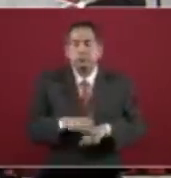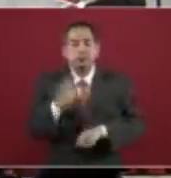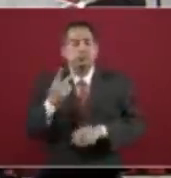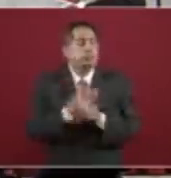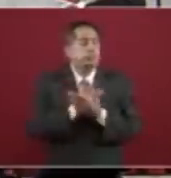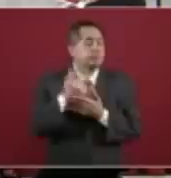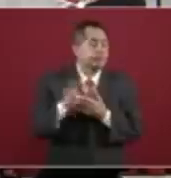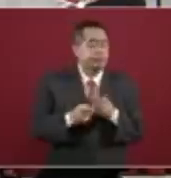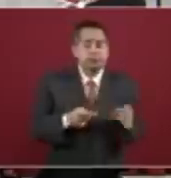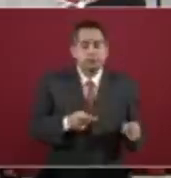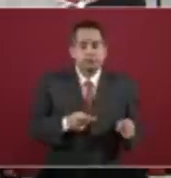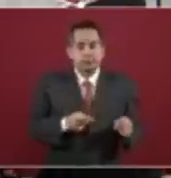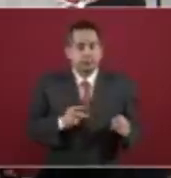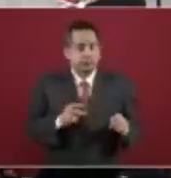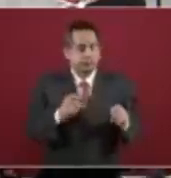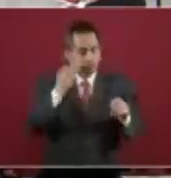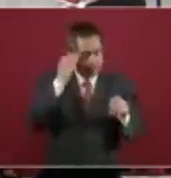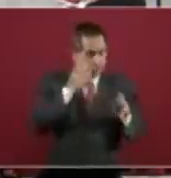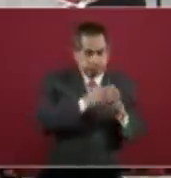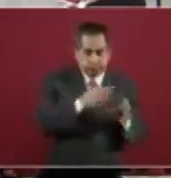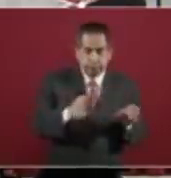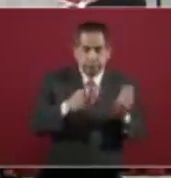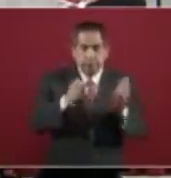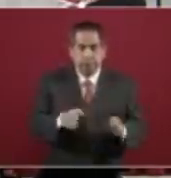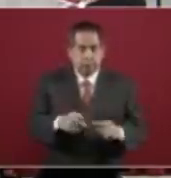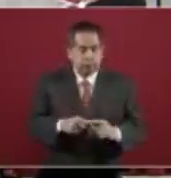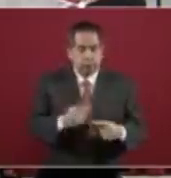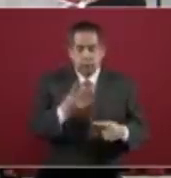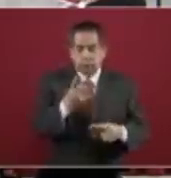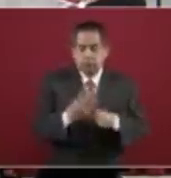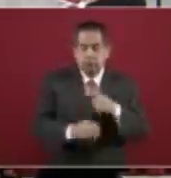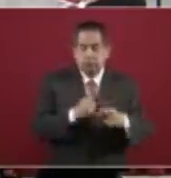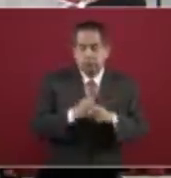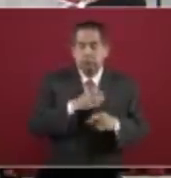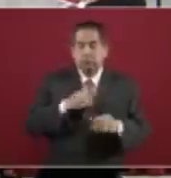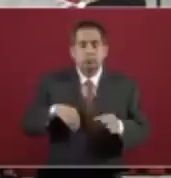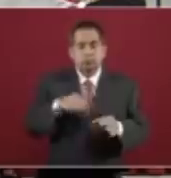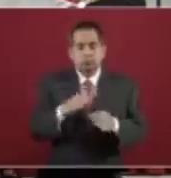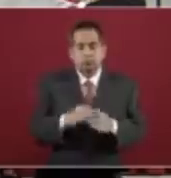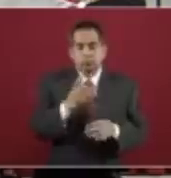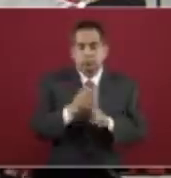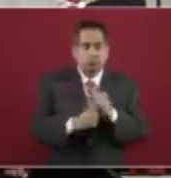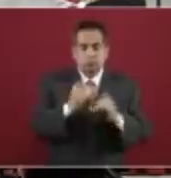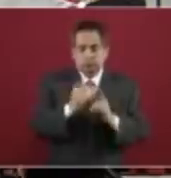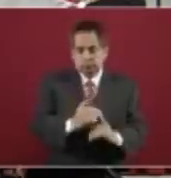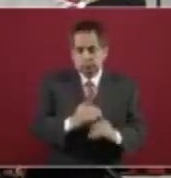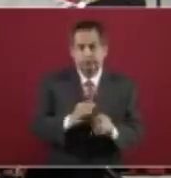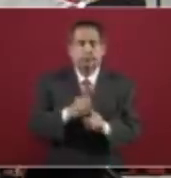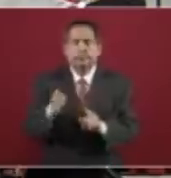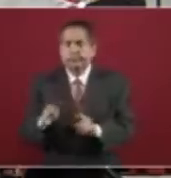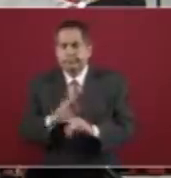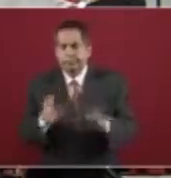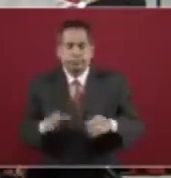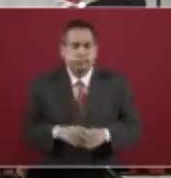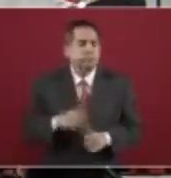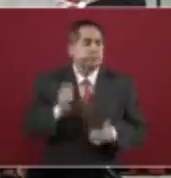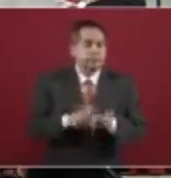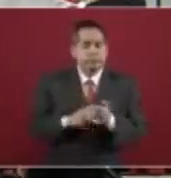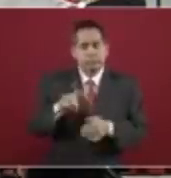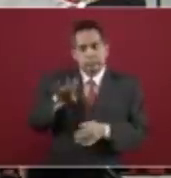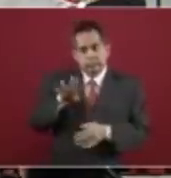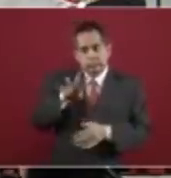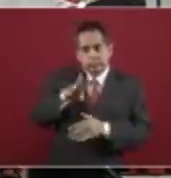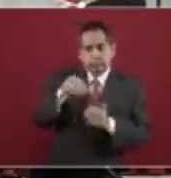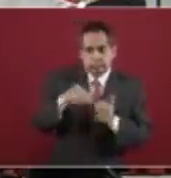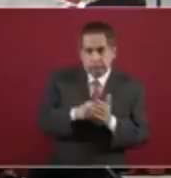programa solo abarca hasta niños con 4 años cumplidos. De tal manera que 19 mil niños